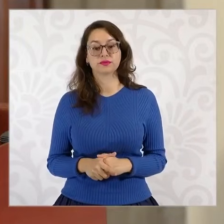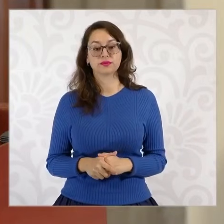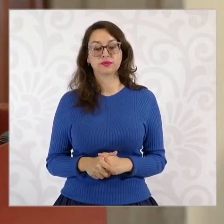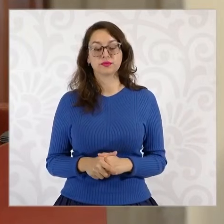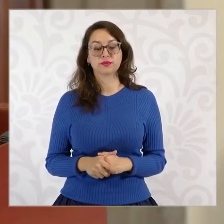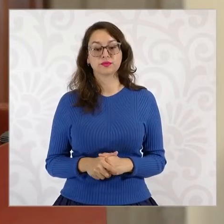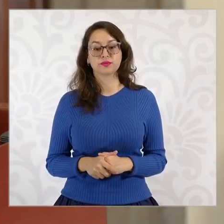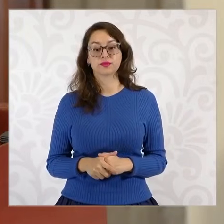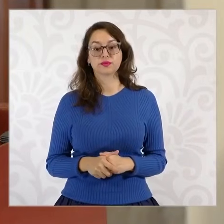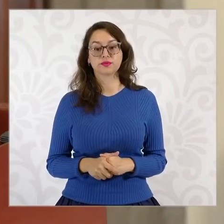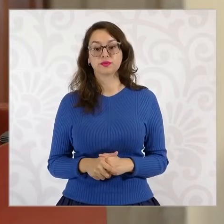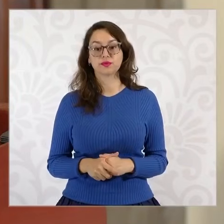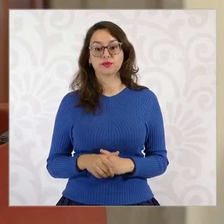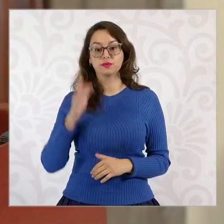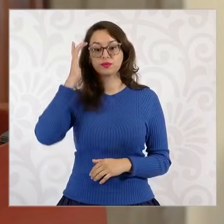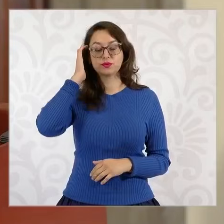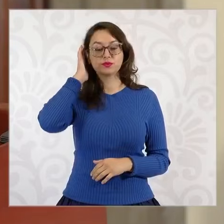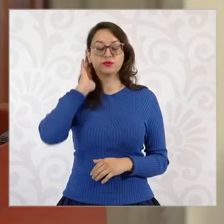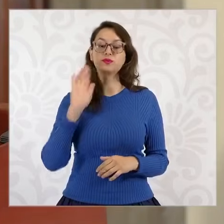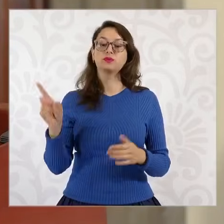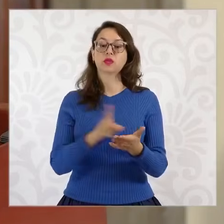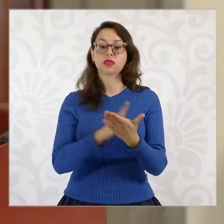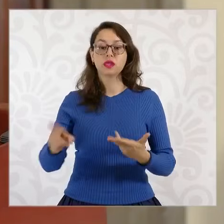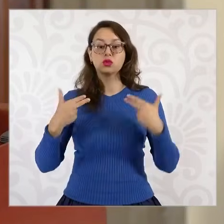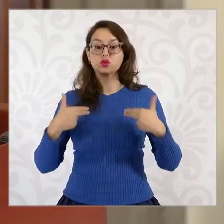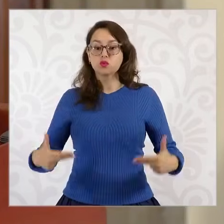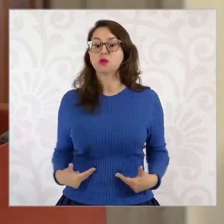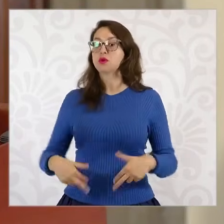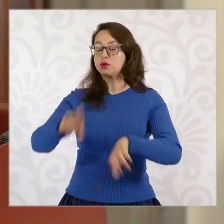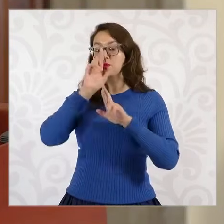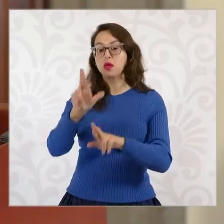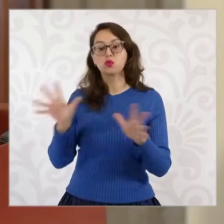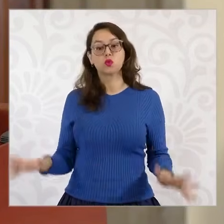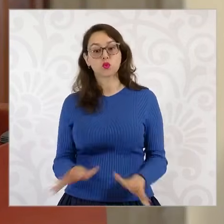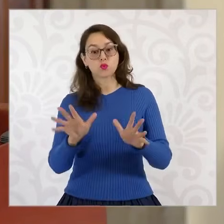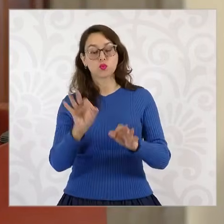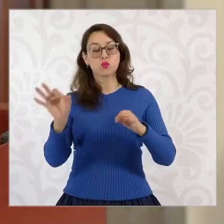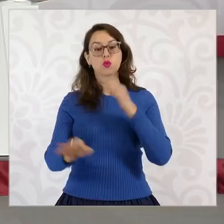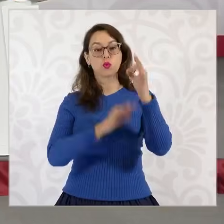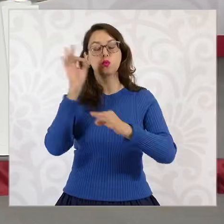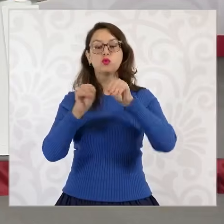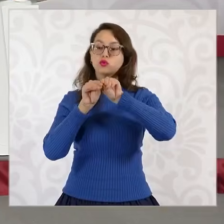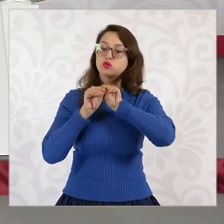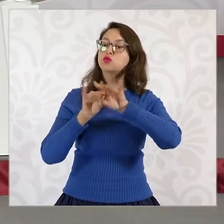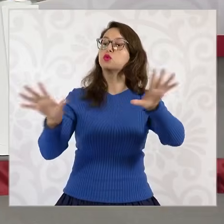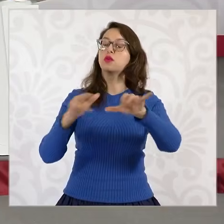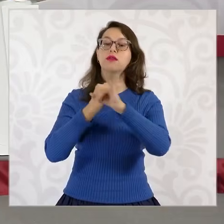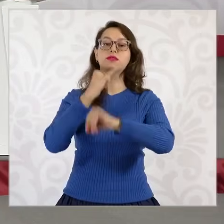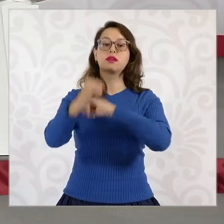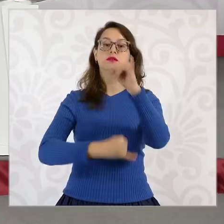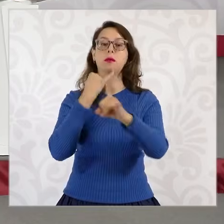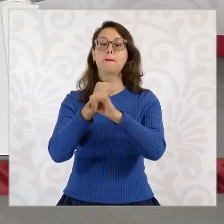el respeto, la protección y promoción de los derechos humanos y la lucha por la paz y la seguridad